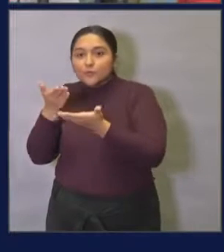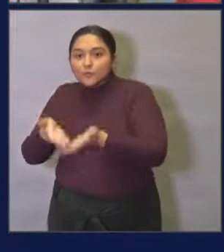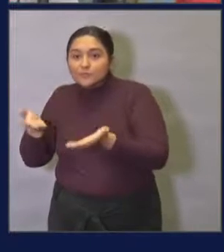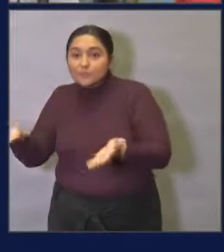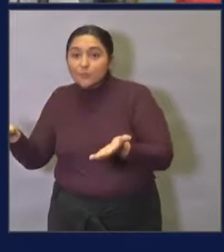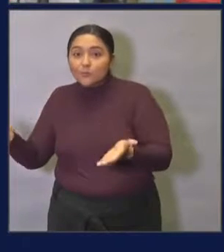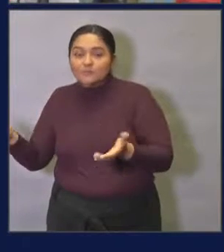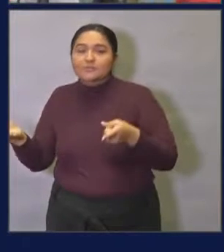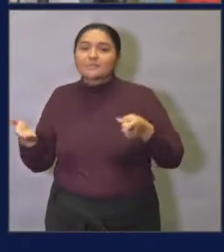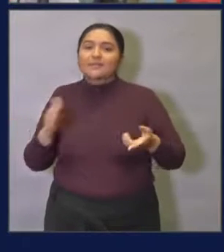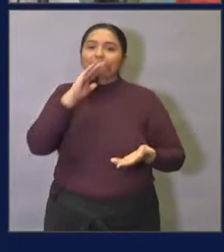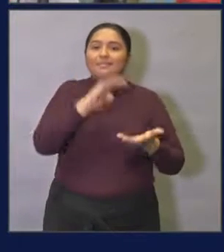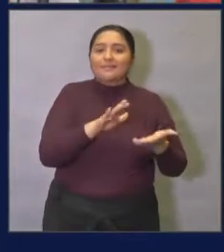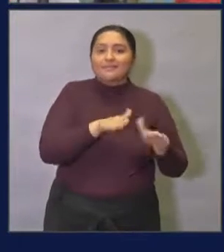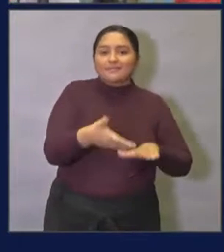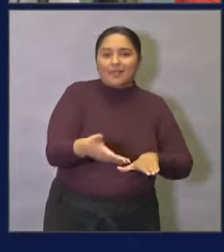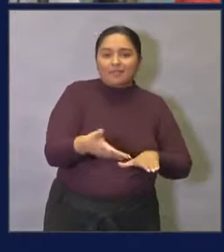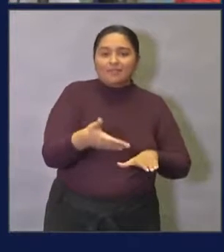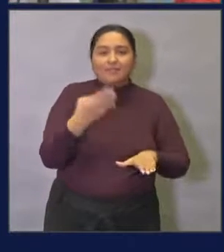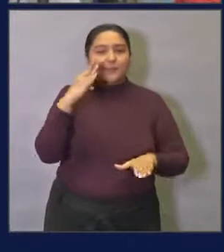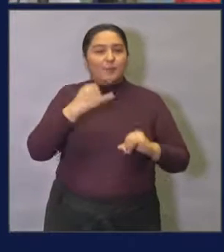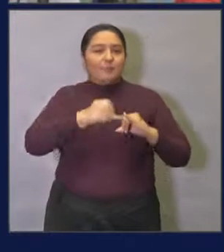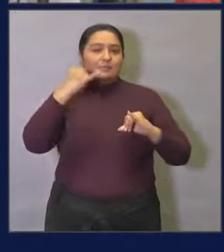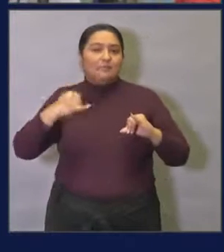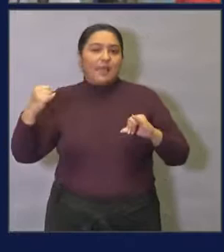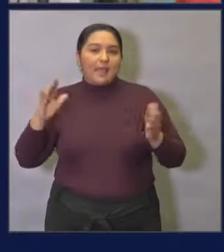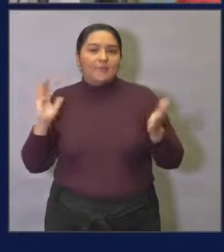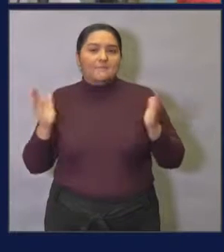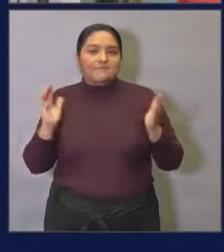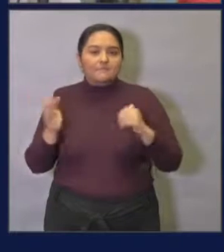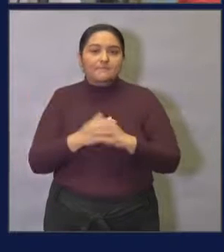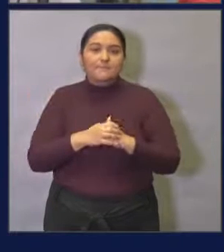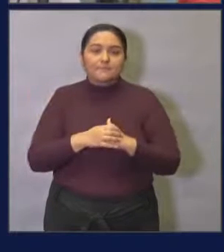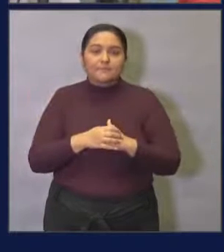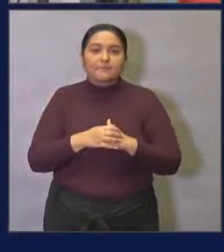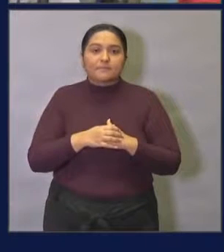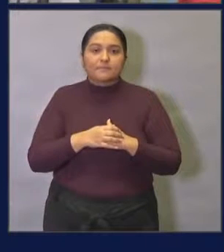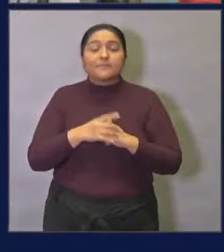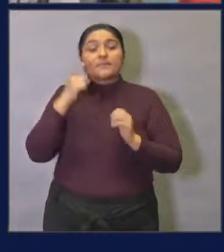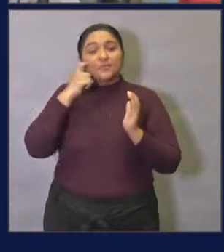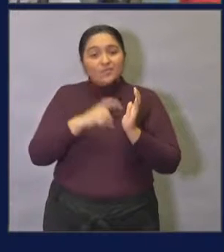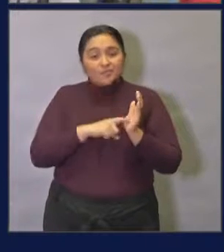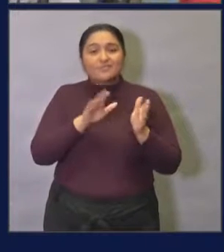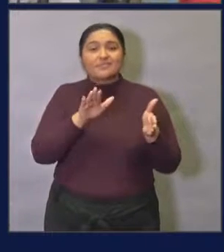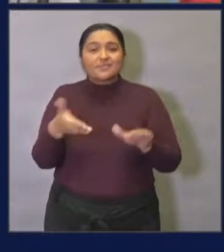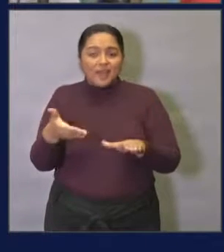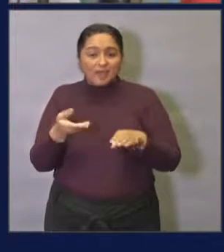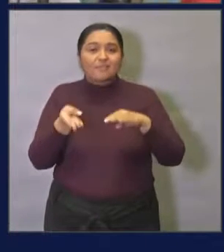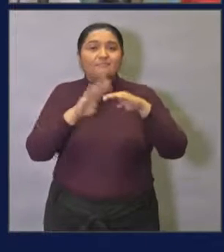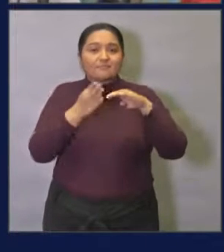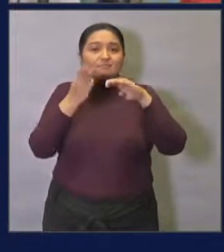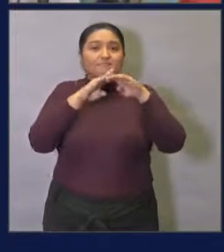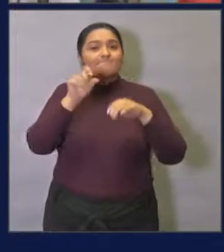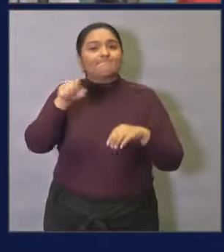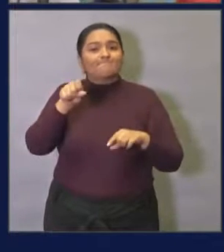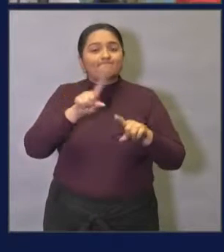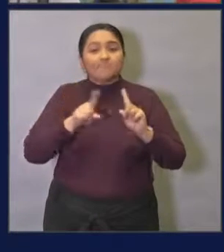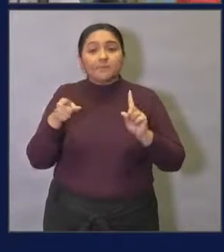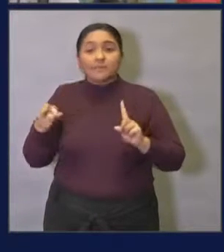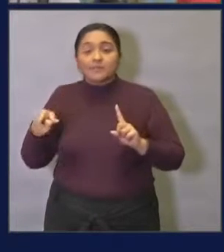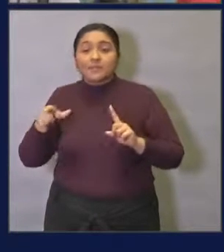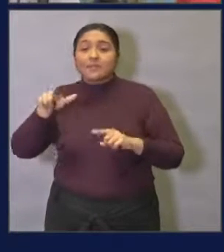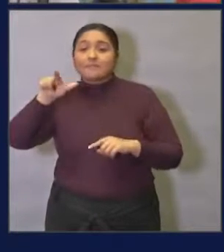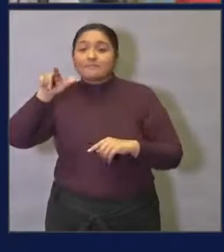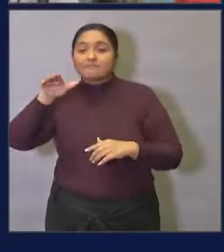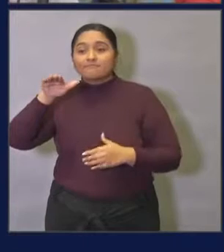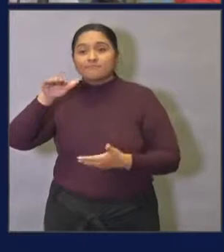azul. A medida que los fallecimientos han comenzado a aumentar, vemos que las personas en los niveles de recursos más